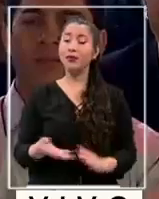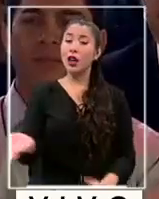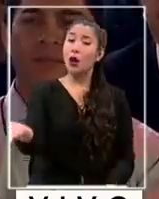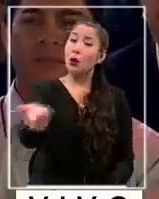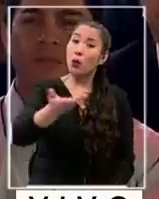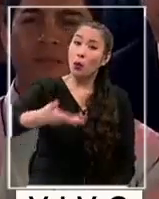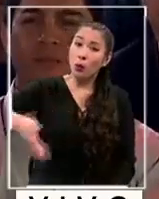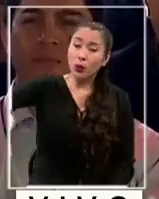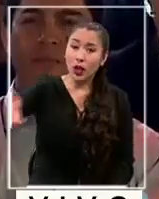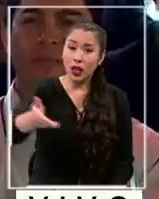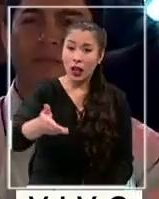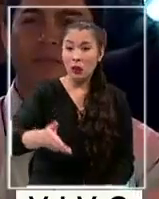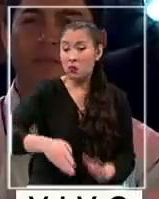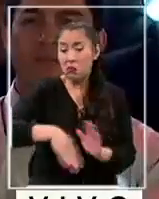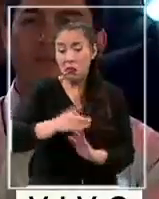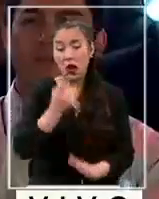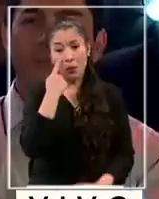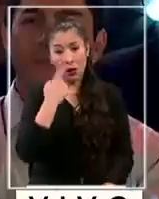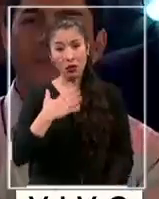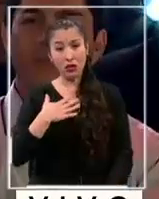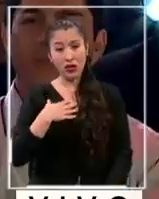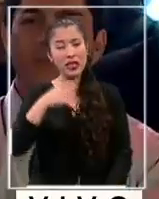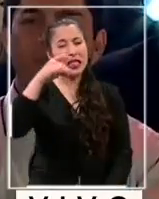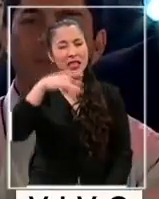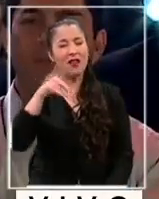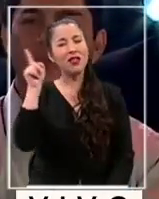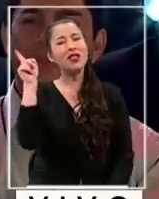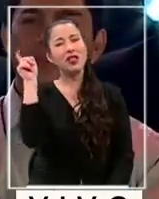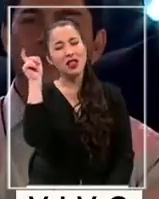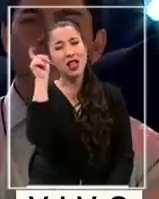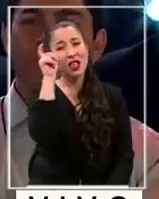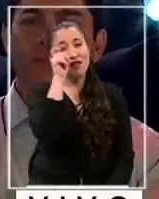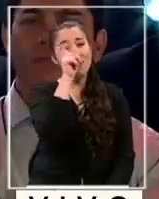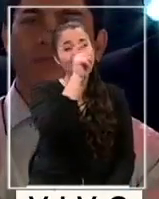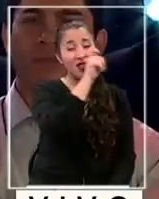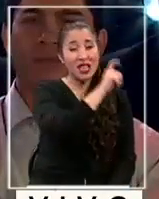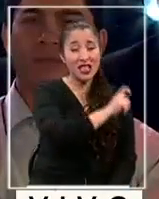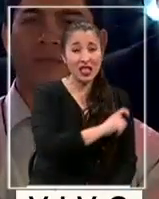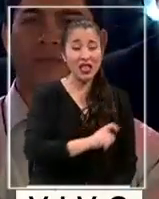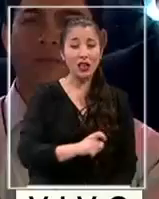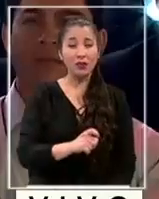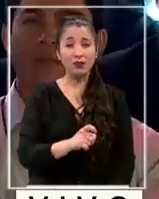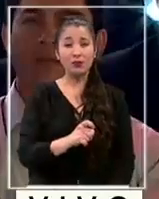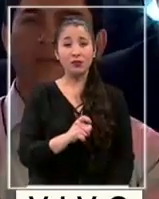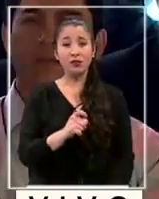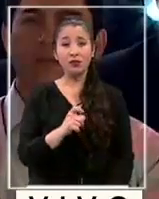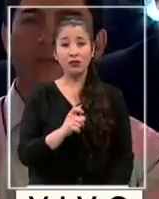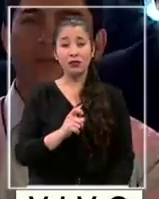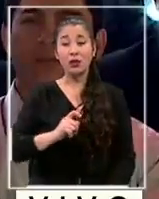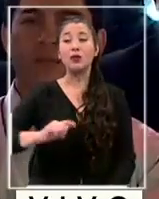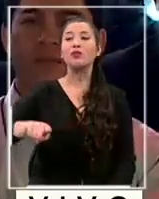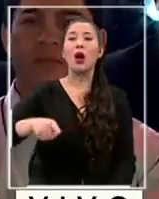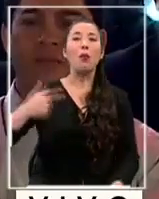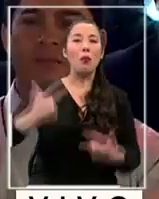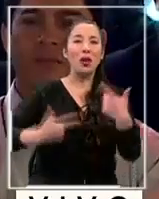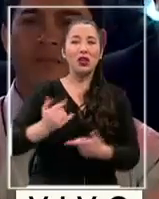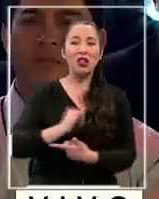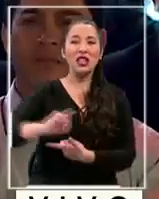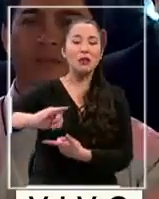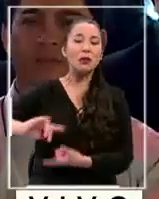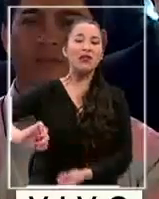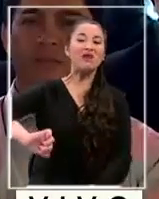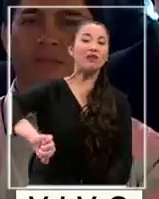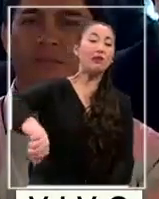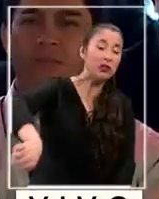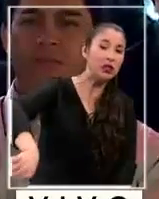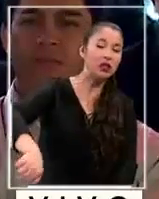Ustedes, muchos de los que me conocen, saben lo difícil que ha sido doblarle la mano a los políticos de siempre, a los que